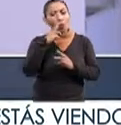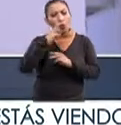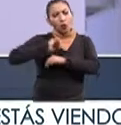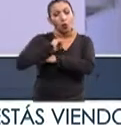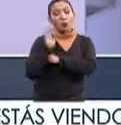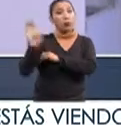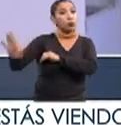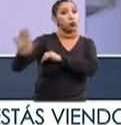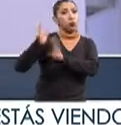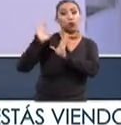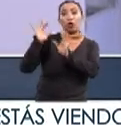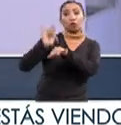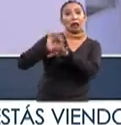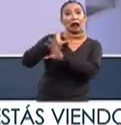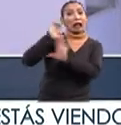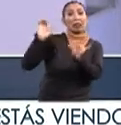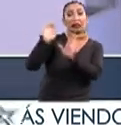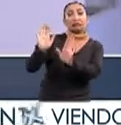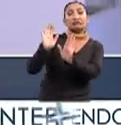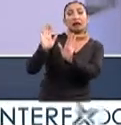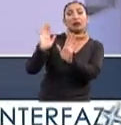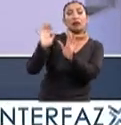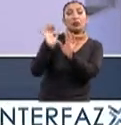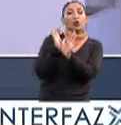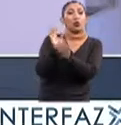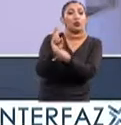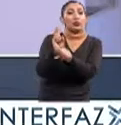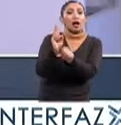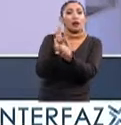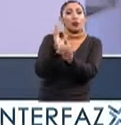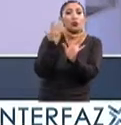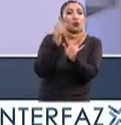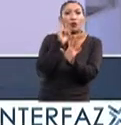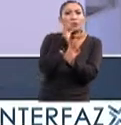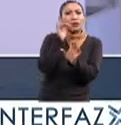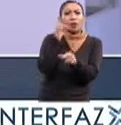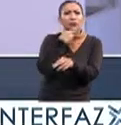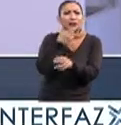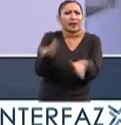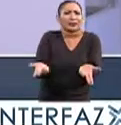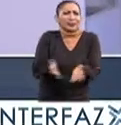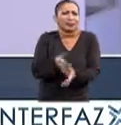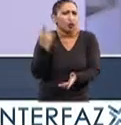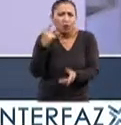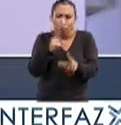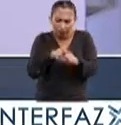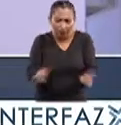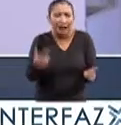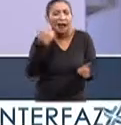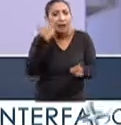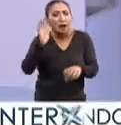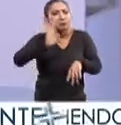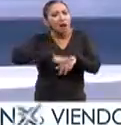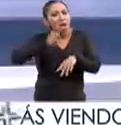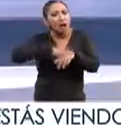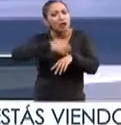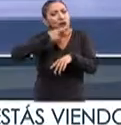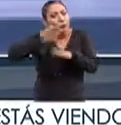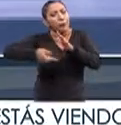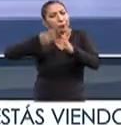como si no quisiéramos que nadie los tocara, claro, porque están muy cuidaditos y nadie los usa. Al contrario, queremos que cada vez